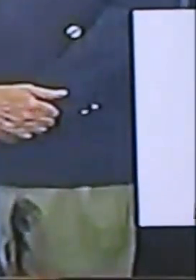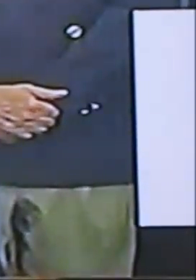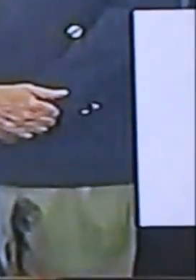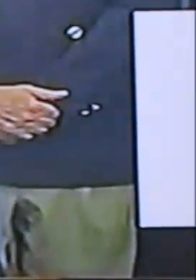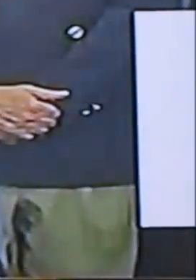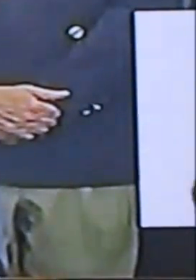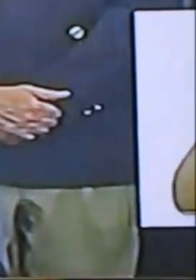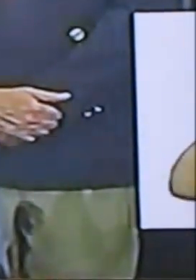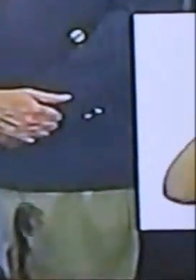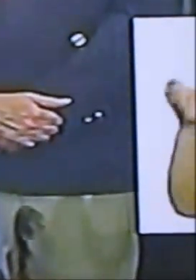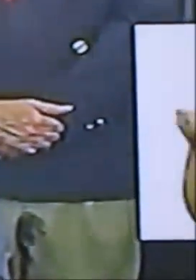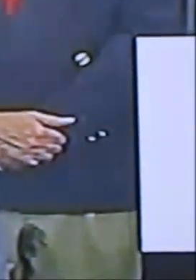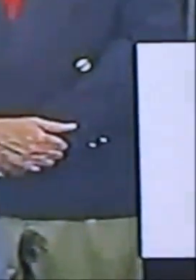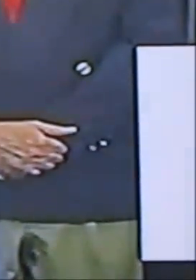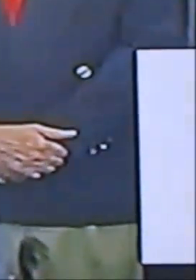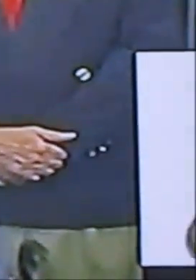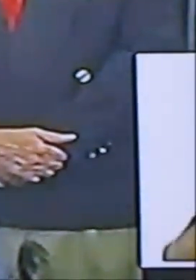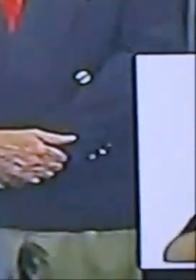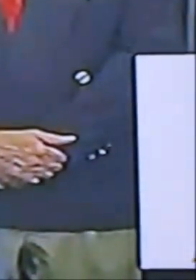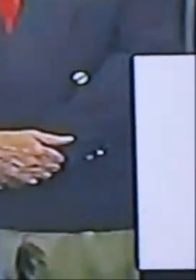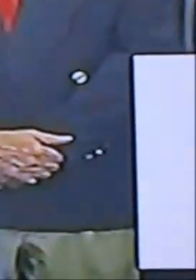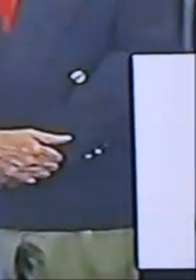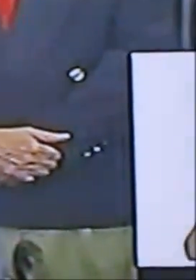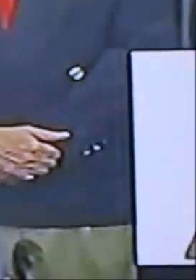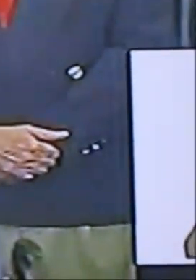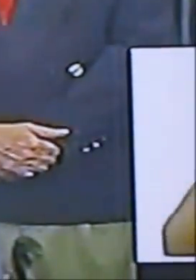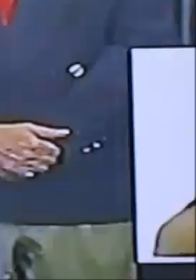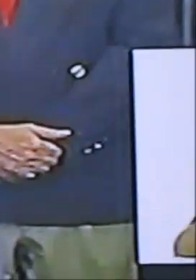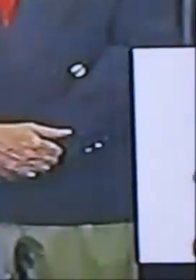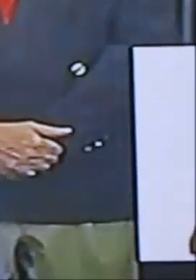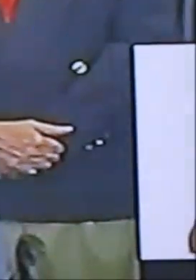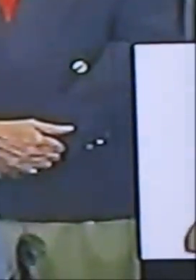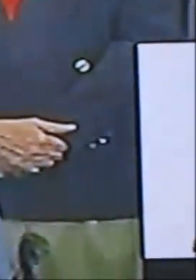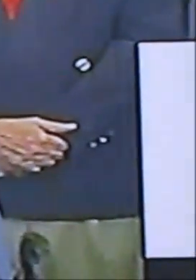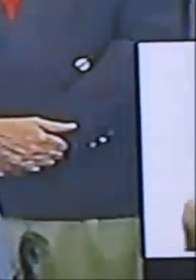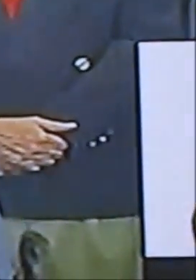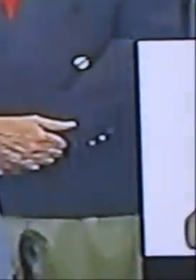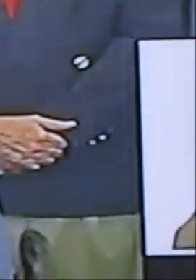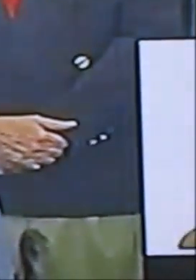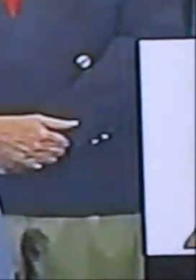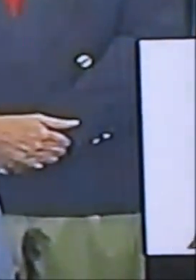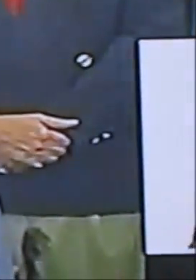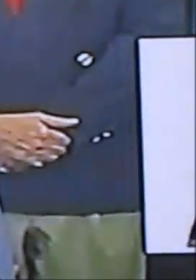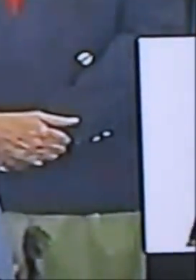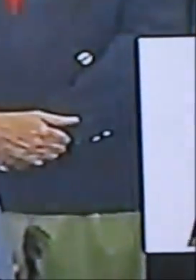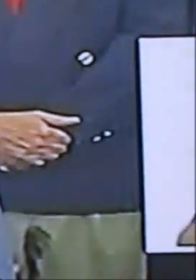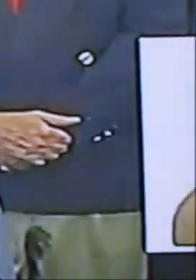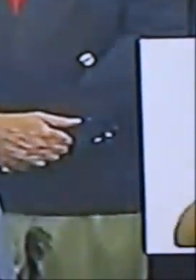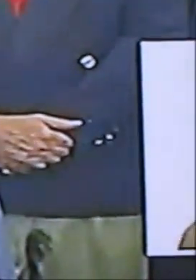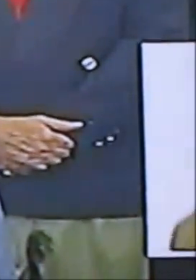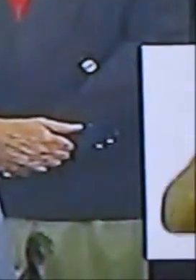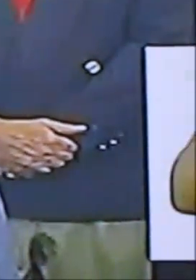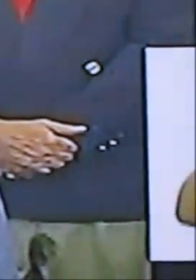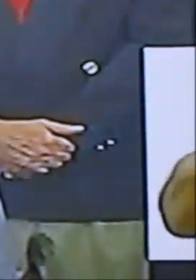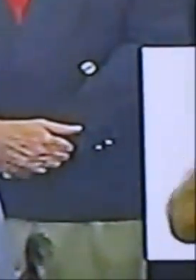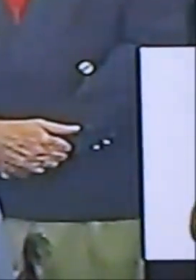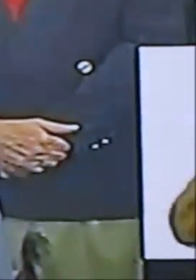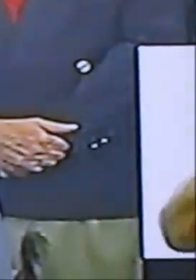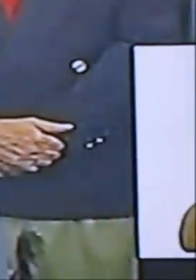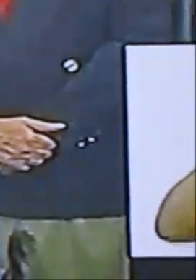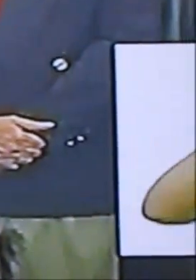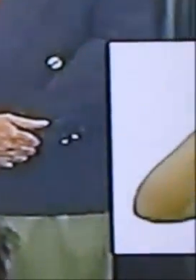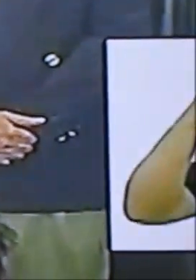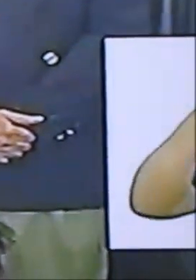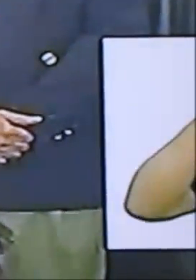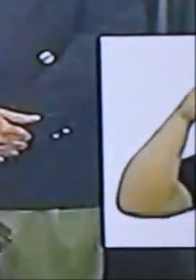legislativa desde el primer día de mi gobierno. Esta confrontación política ha creado